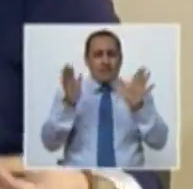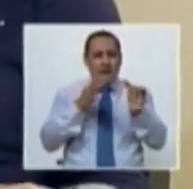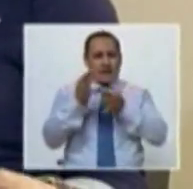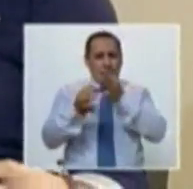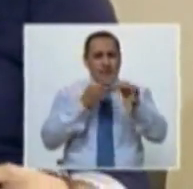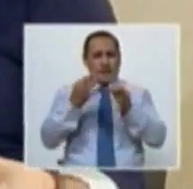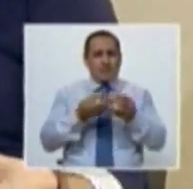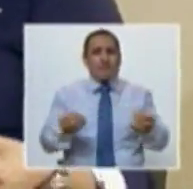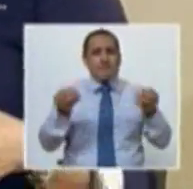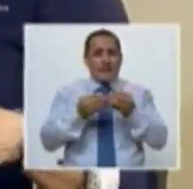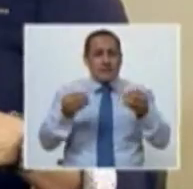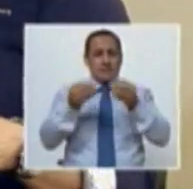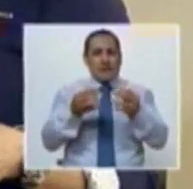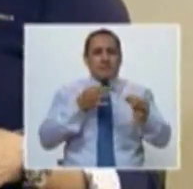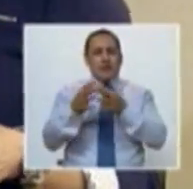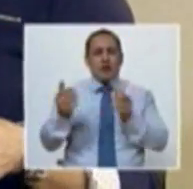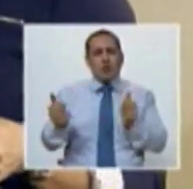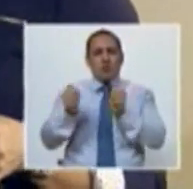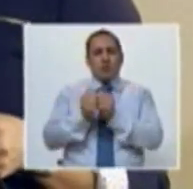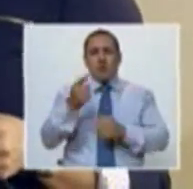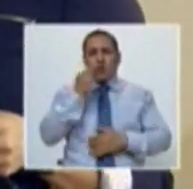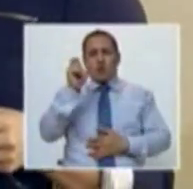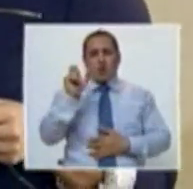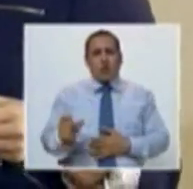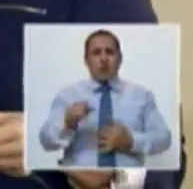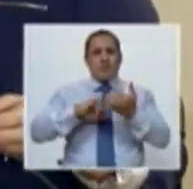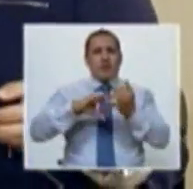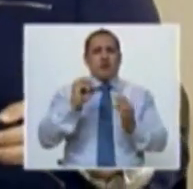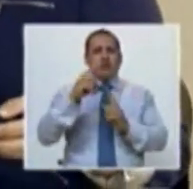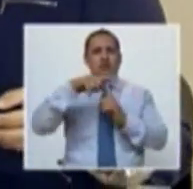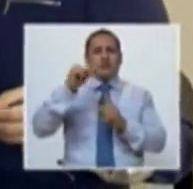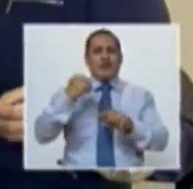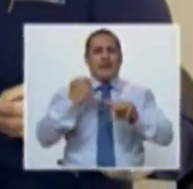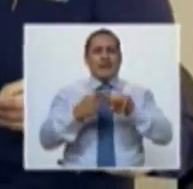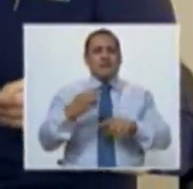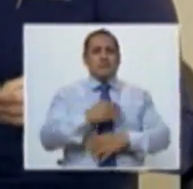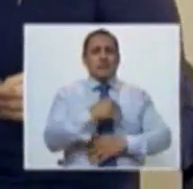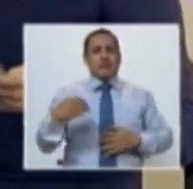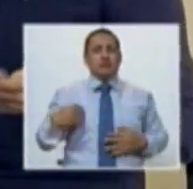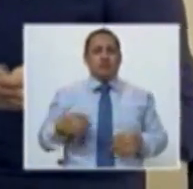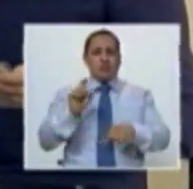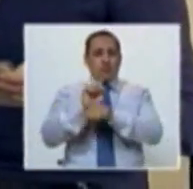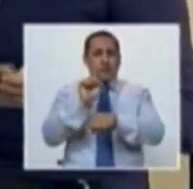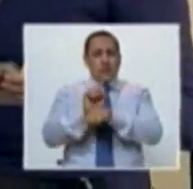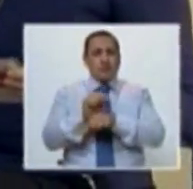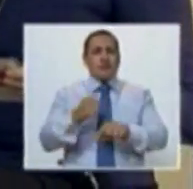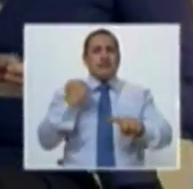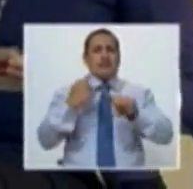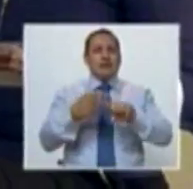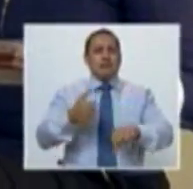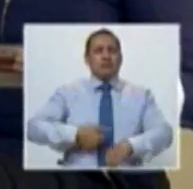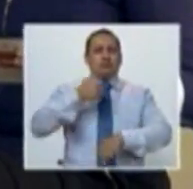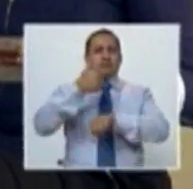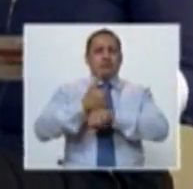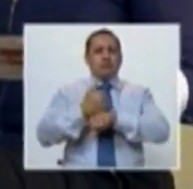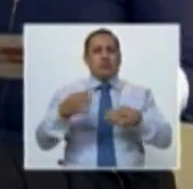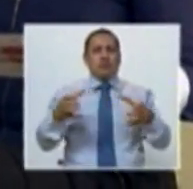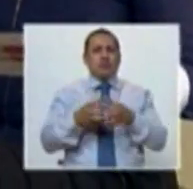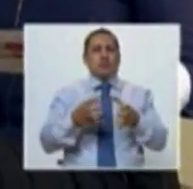mayores alcances del mismo, nos acompaña el doctor Javier Sota Nadal, exministro de Educación y ex rector de